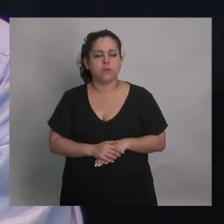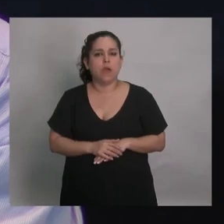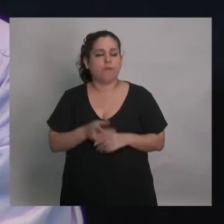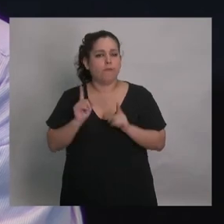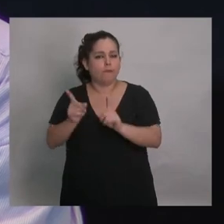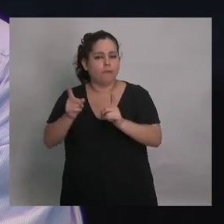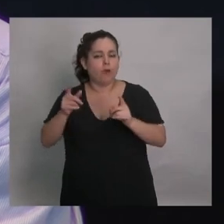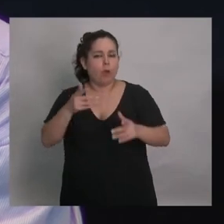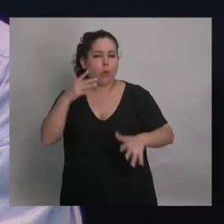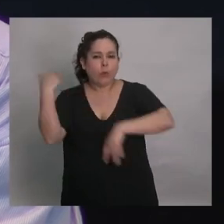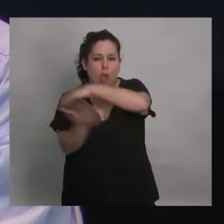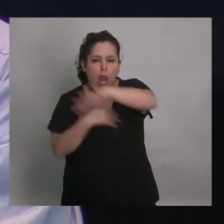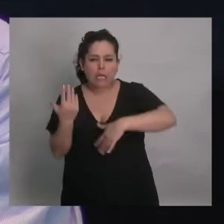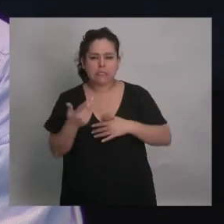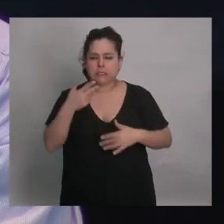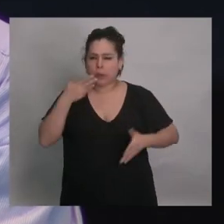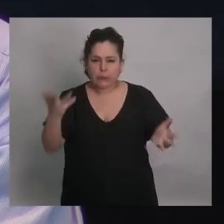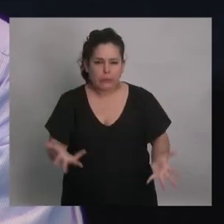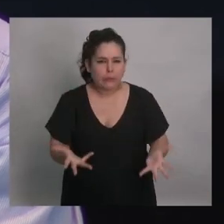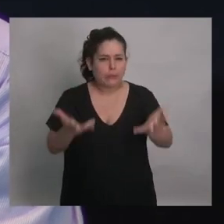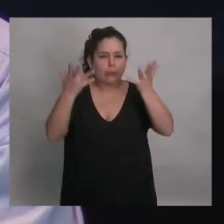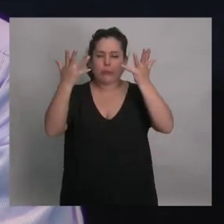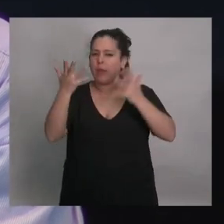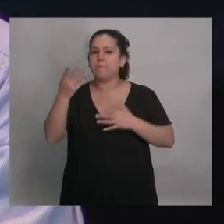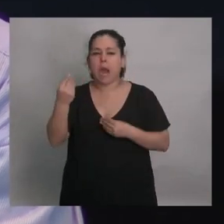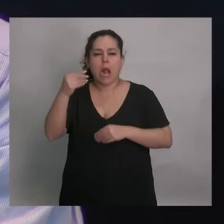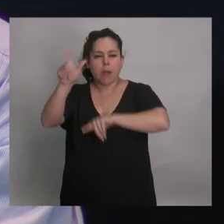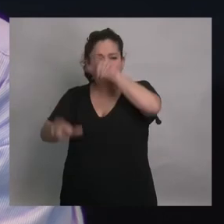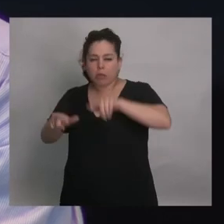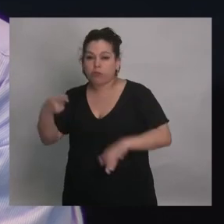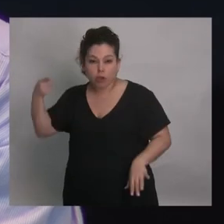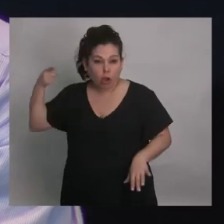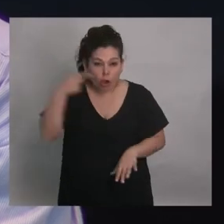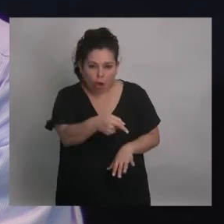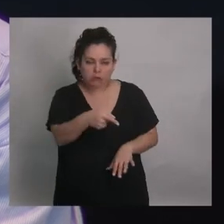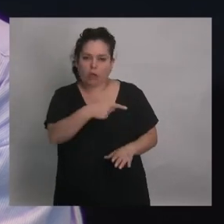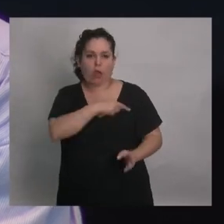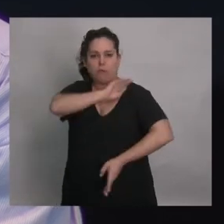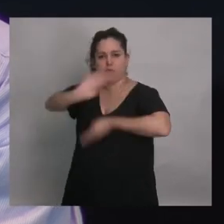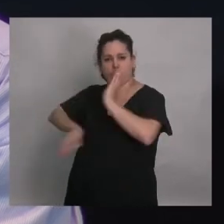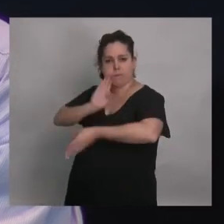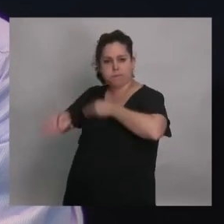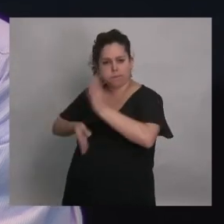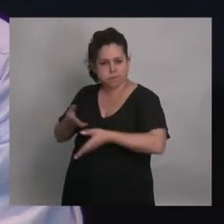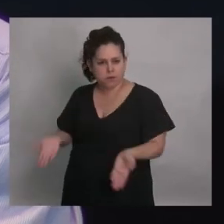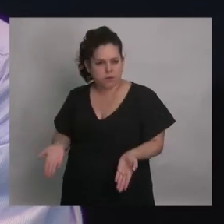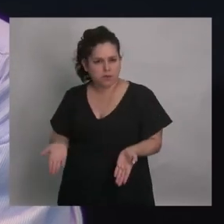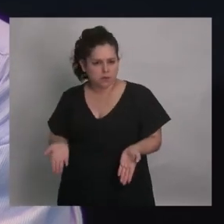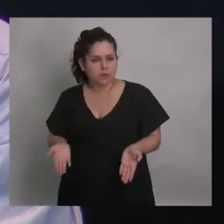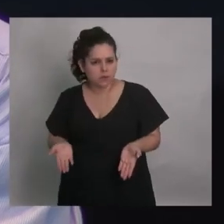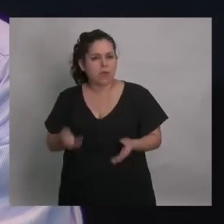violencia institucional frente a quienes se oponen a eso proceso de depredación y